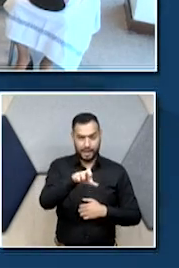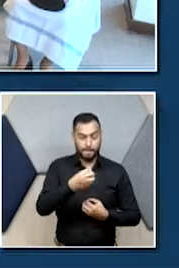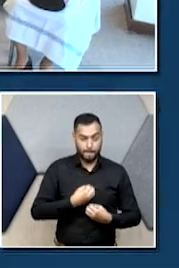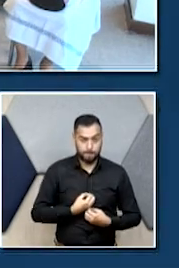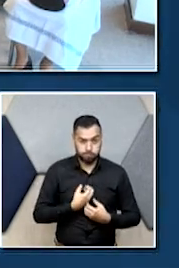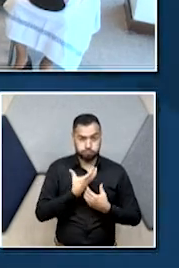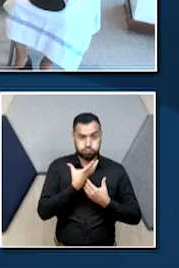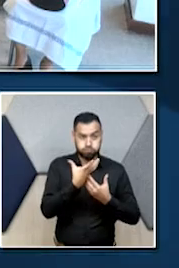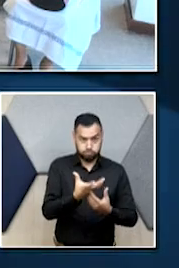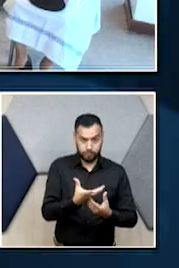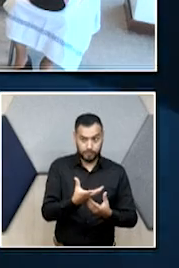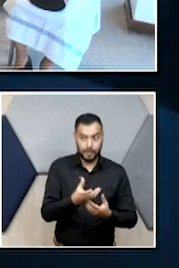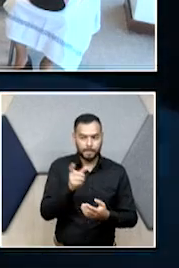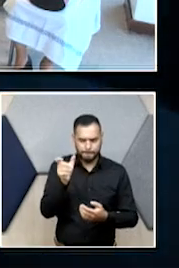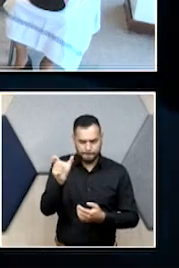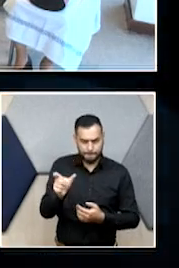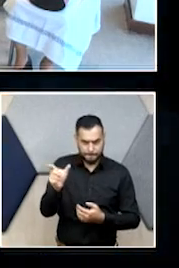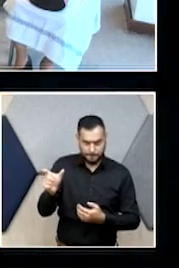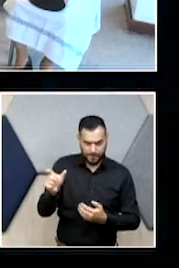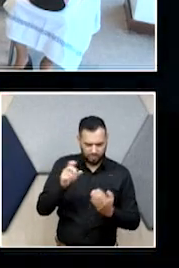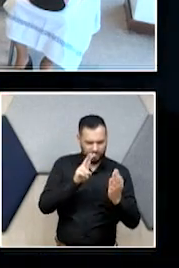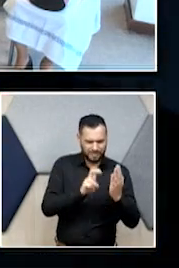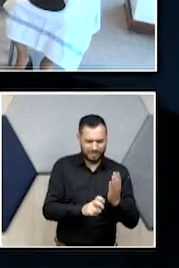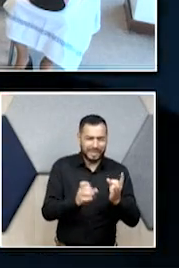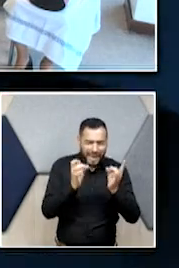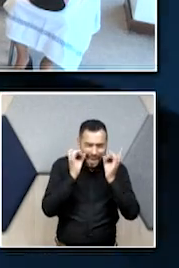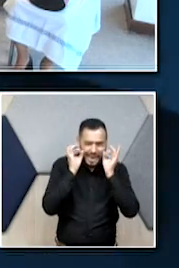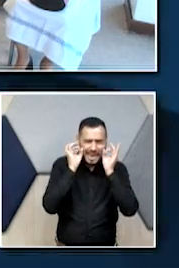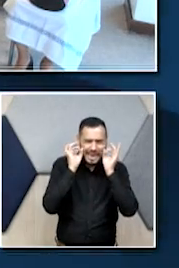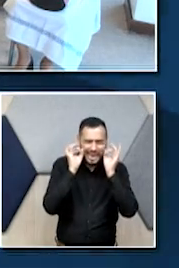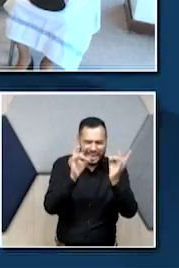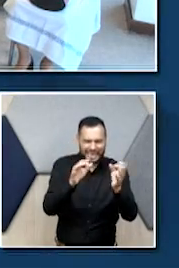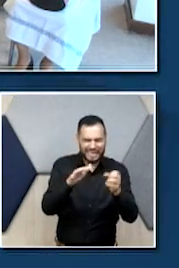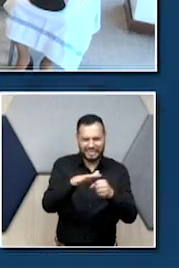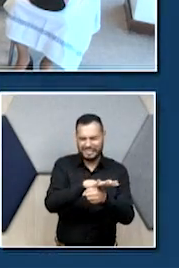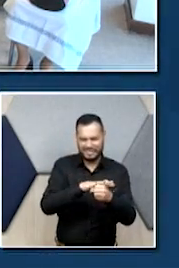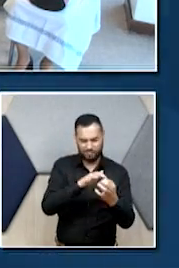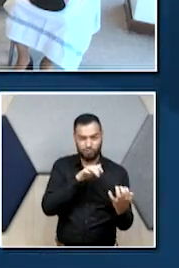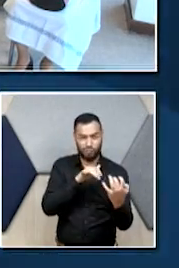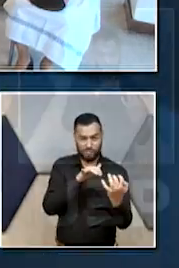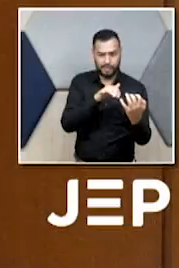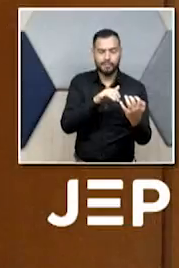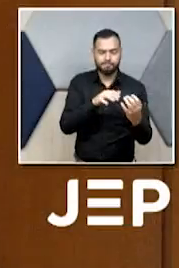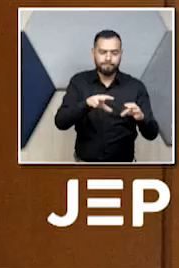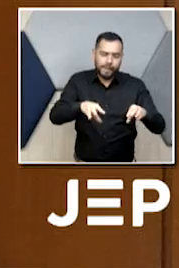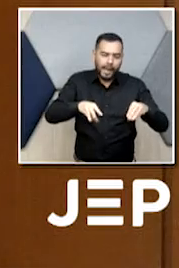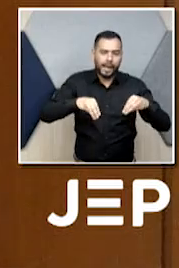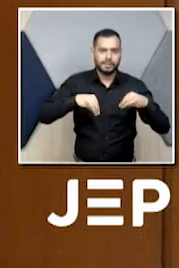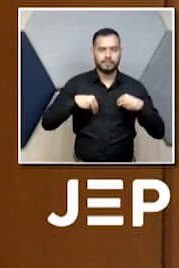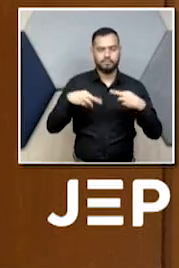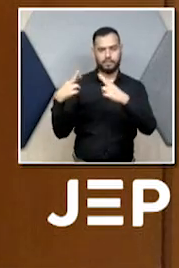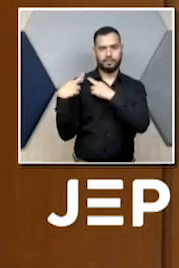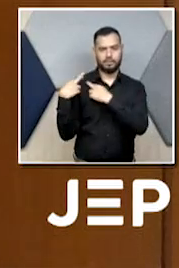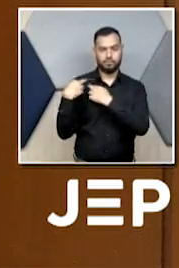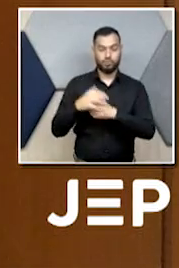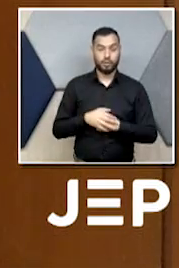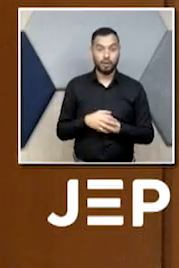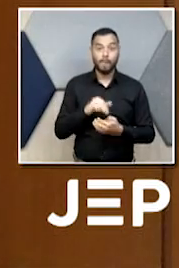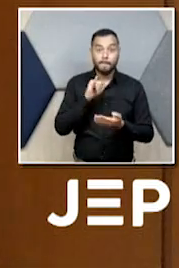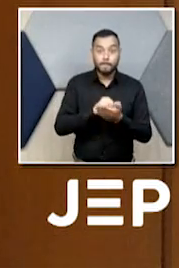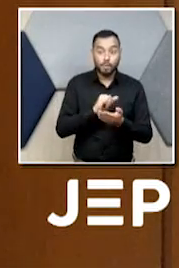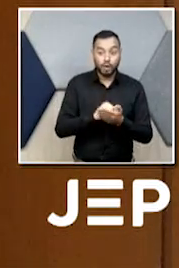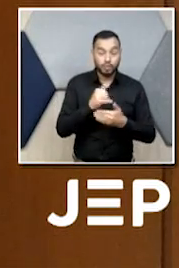sido investigados por graves crímenes reconozcan su responsabilidad. Por eso la vía de